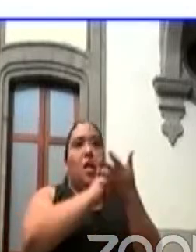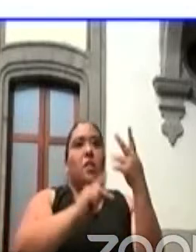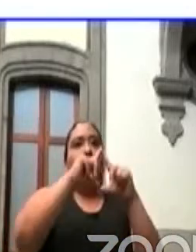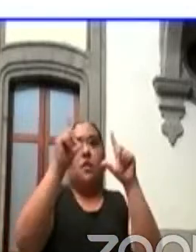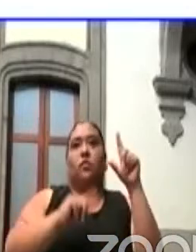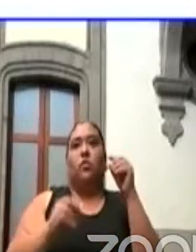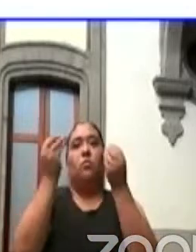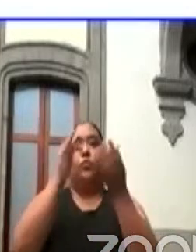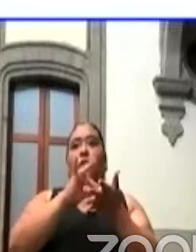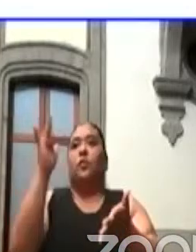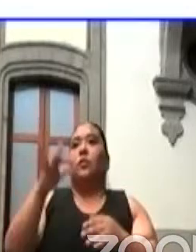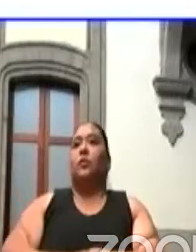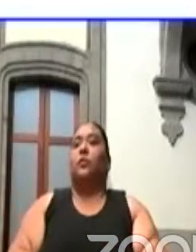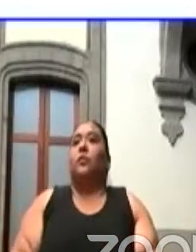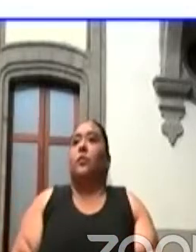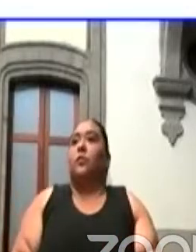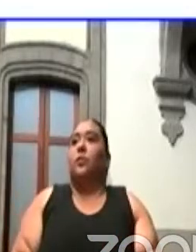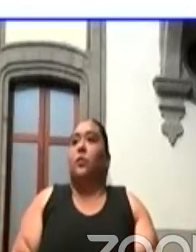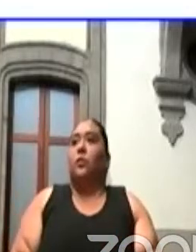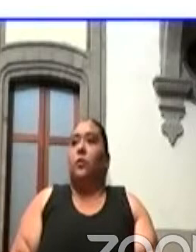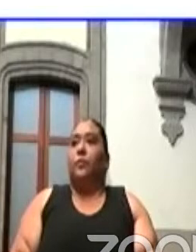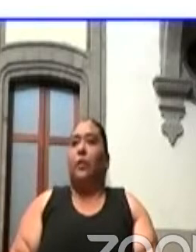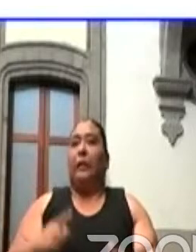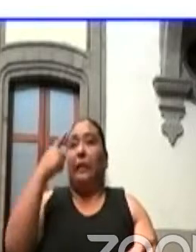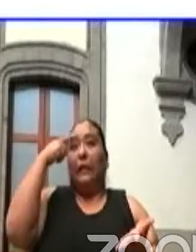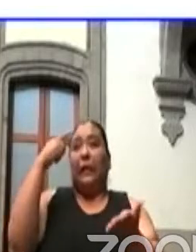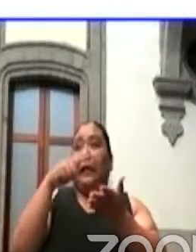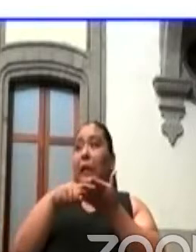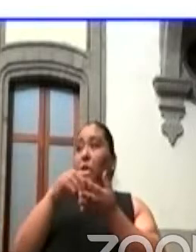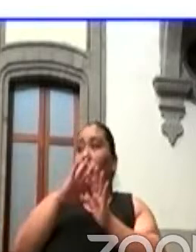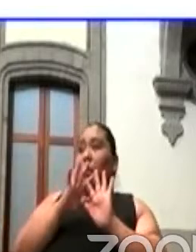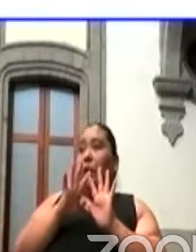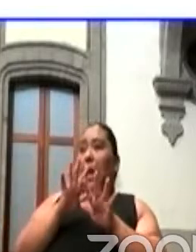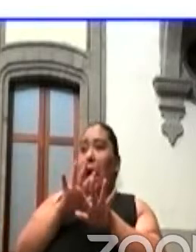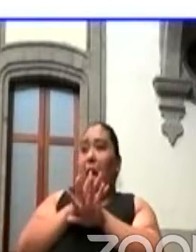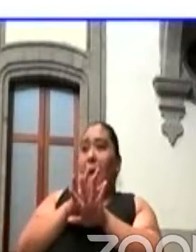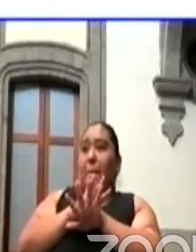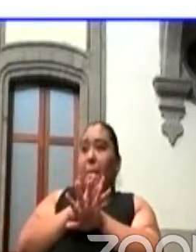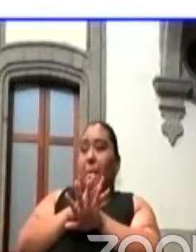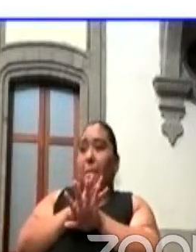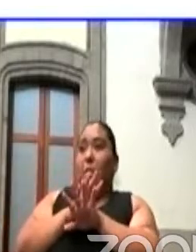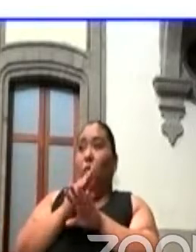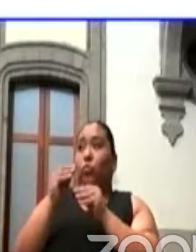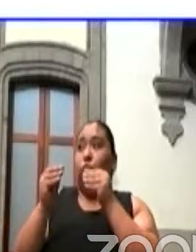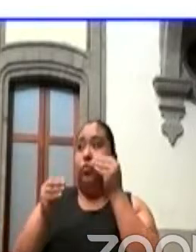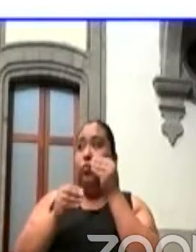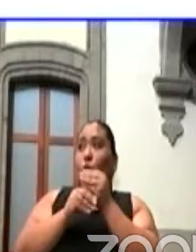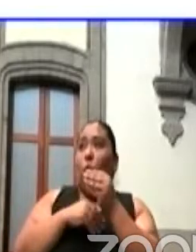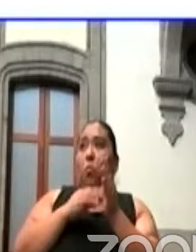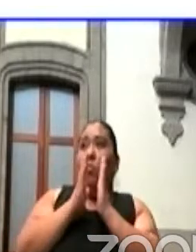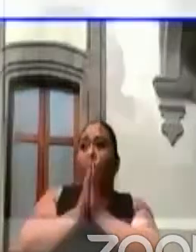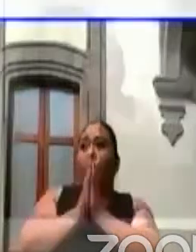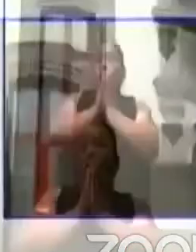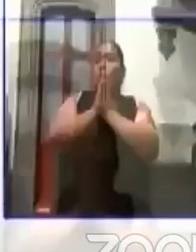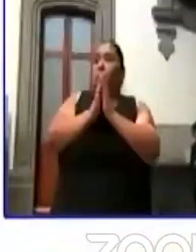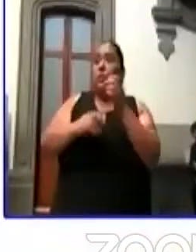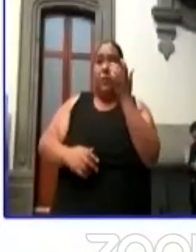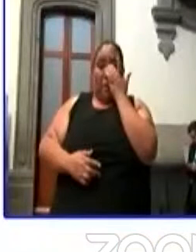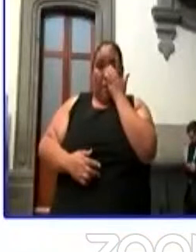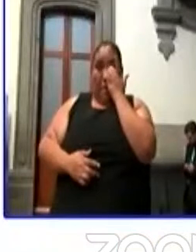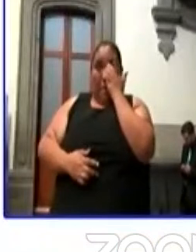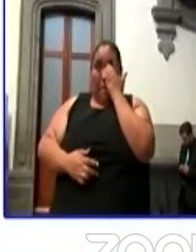gracias. Creo que ya me movieron la presentación. Si me la vuelven a poner, todavía me falta una diapositiva. Ya estoy